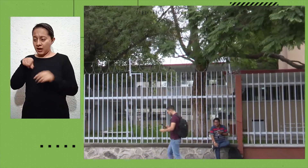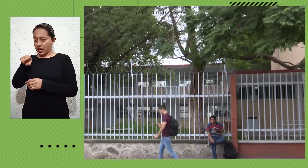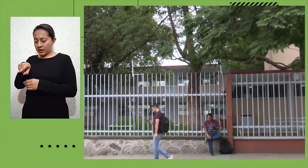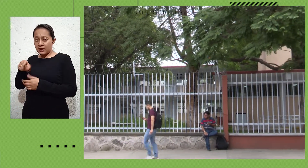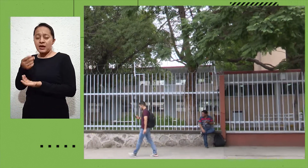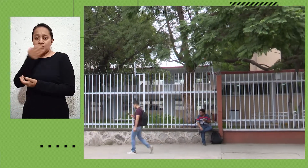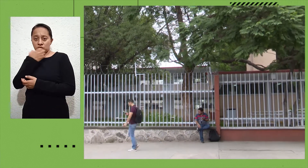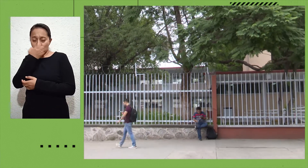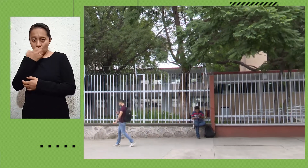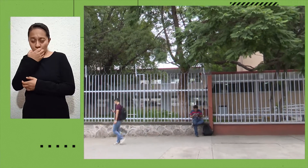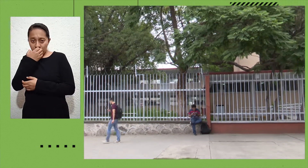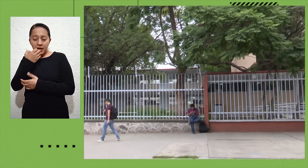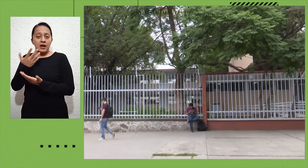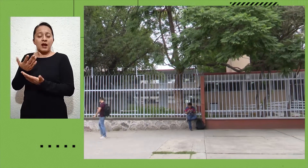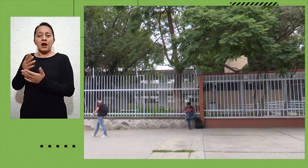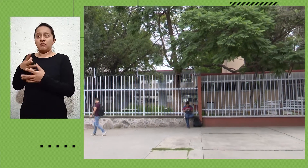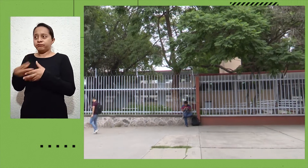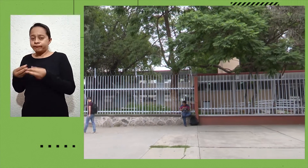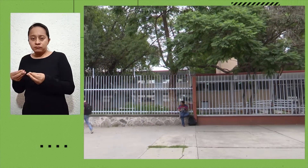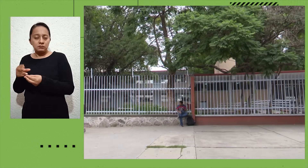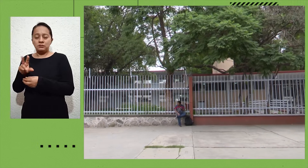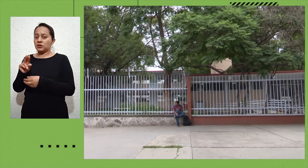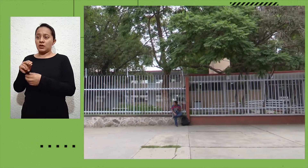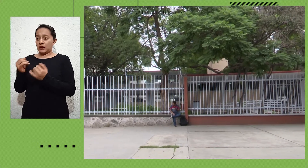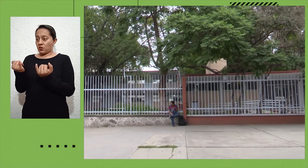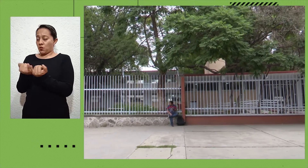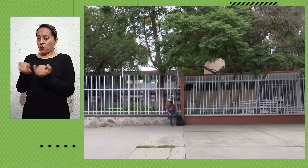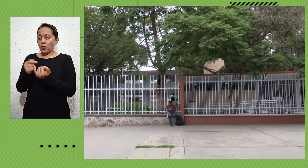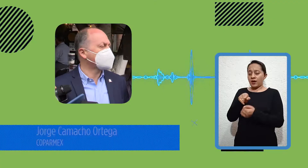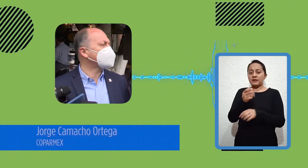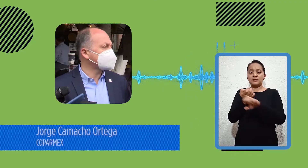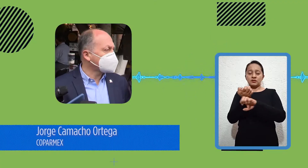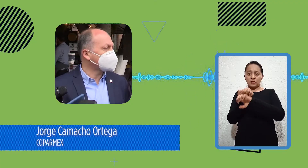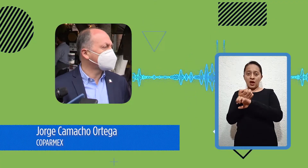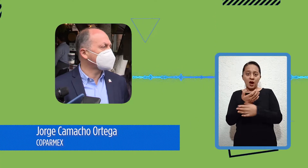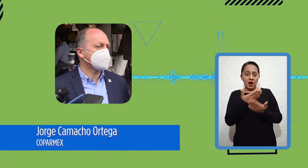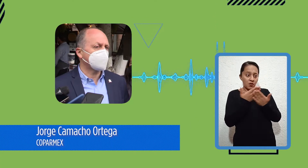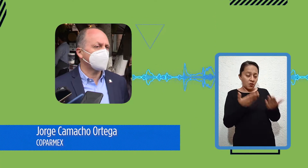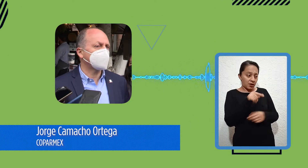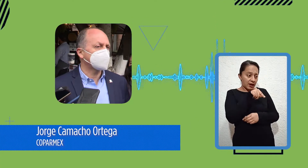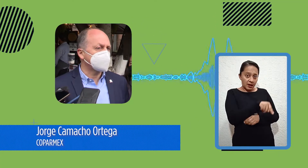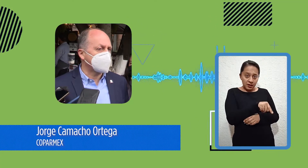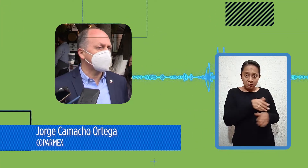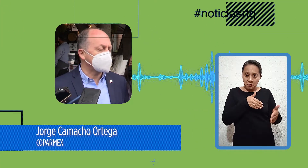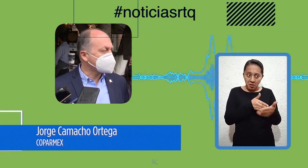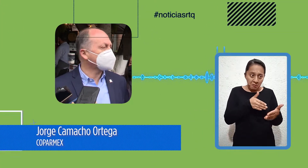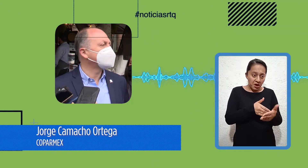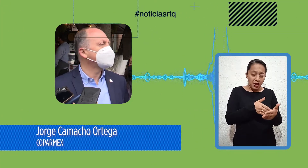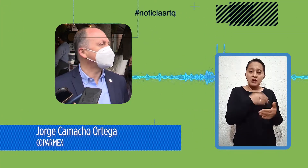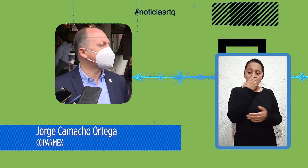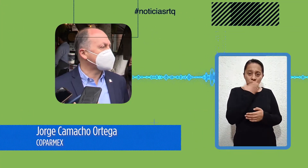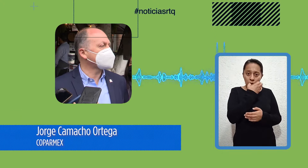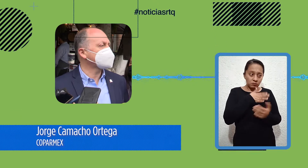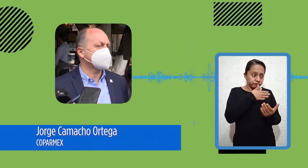Unidos, de ahí que no ve impedimentos para que se pueda regresar a las aulas. Nosotros pensamos y tenemos todos los protocolos,